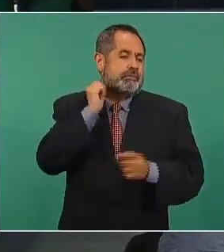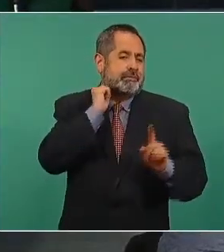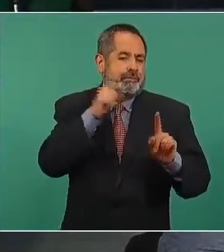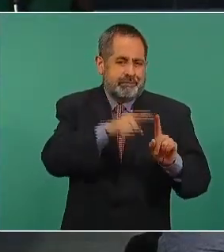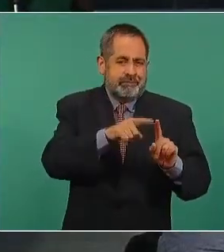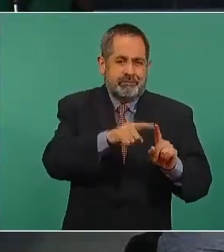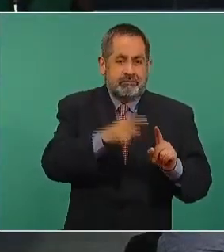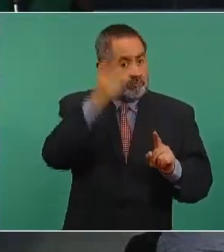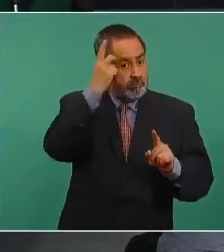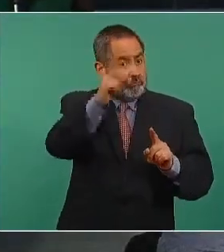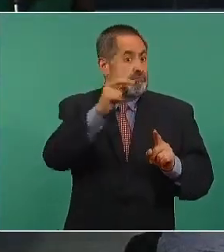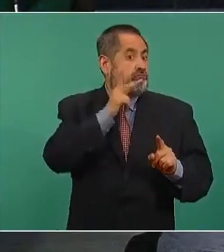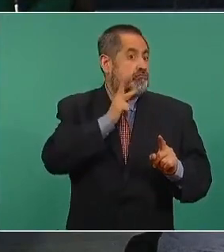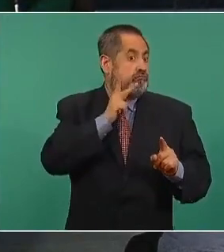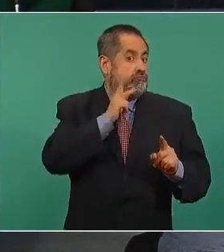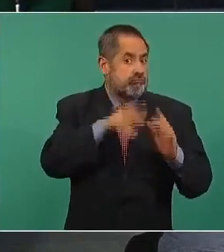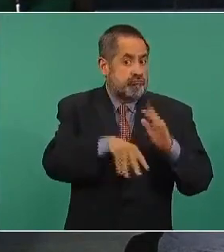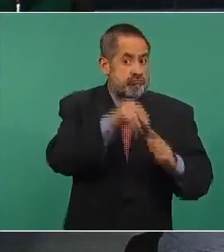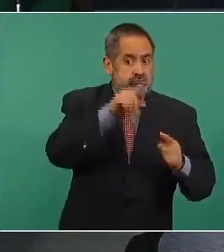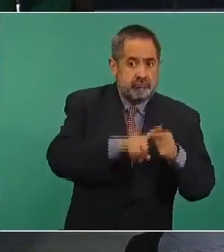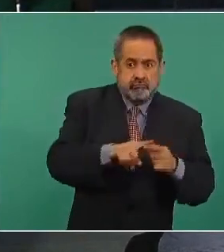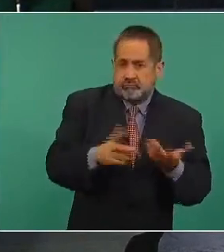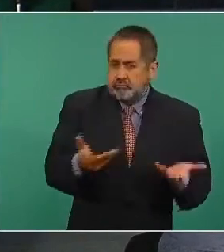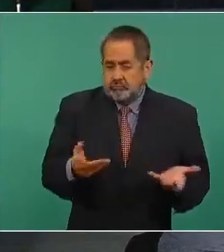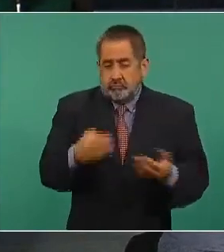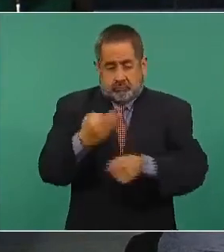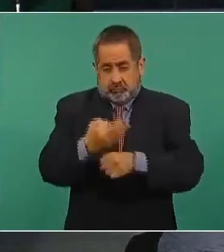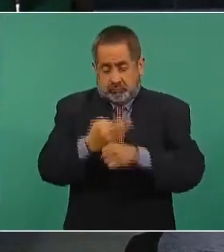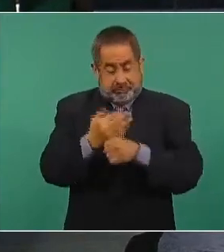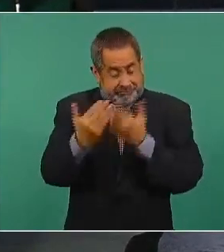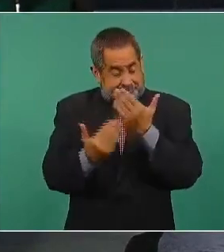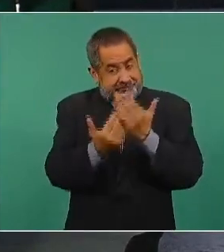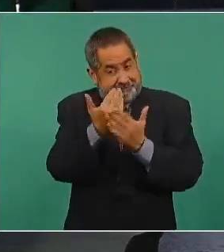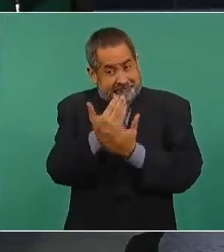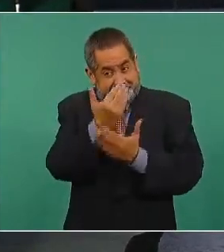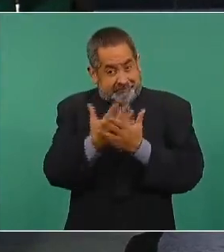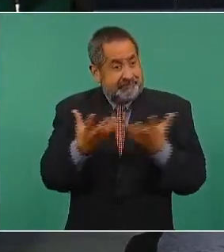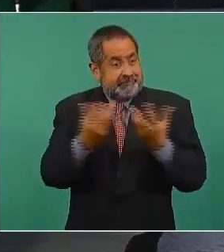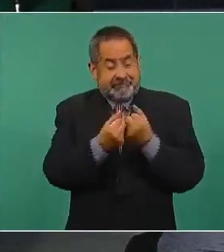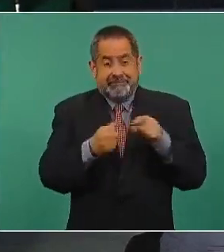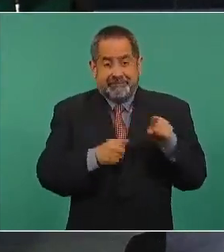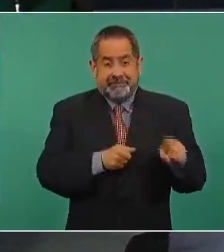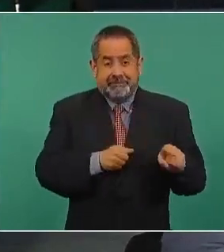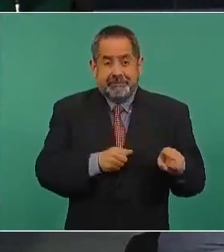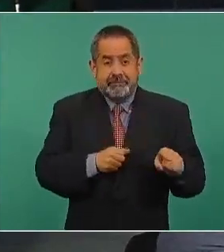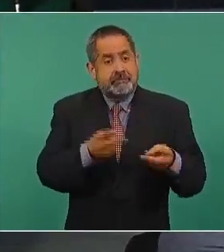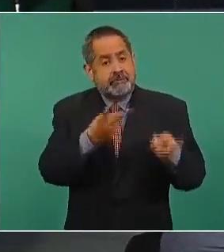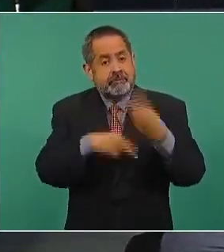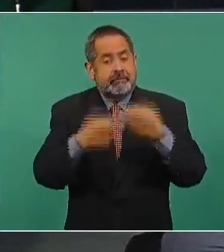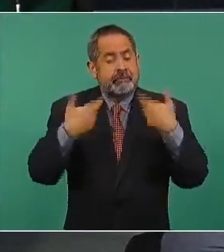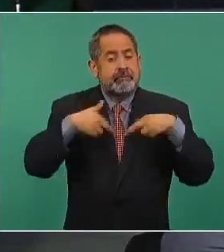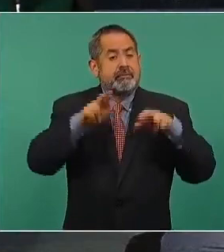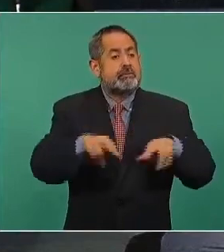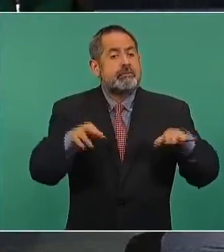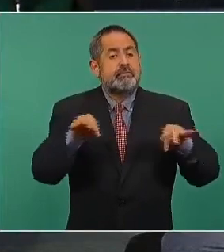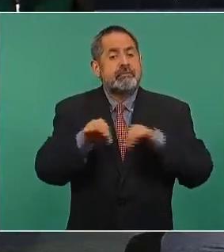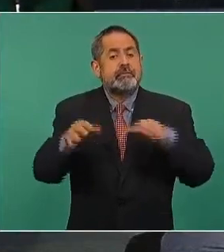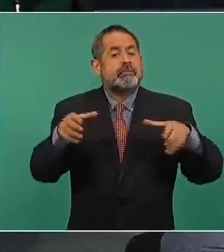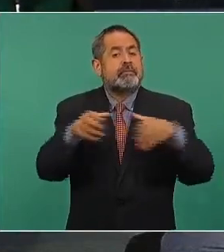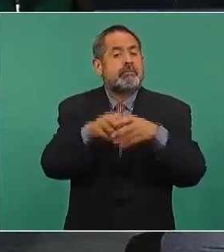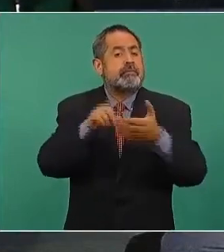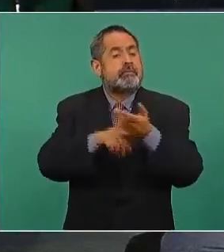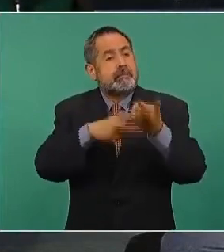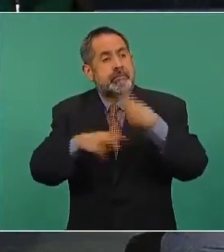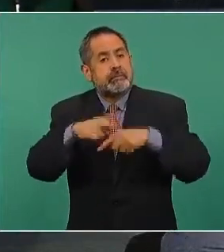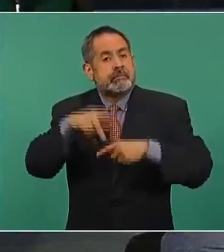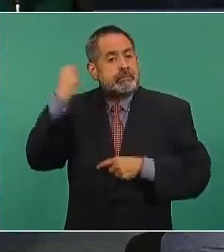ella, junto con otros líderes, incluso ahorita en la mañana, también viene una representante de los trabajadores desde